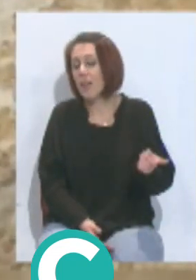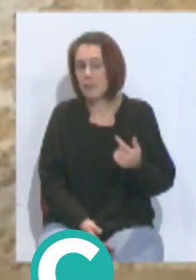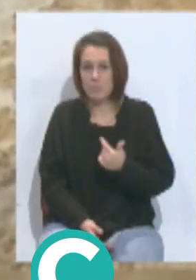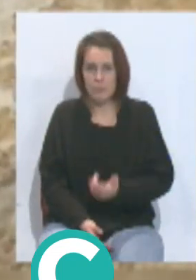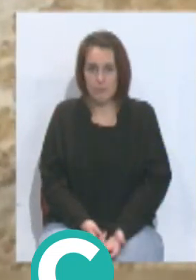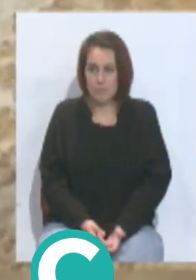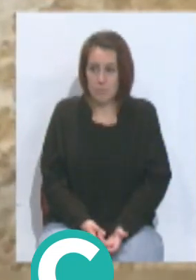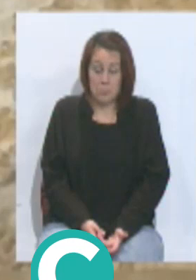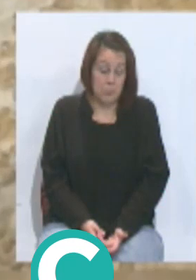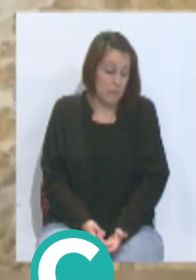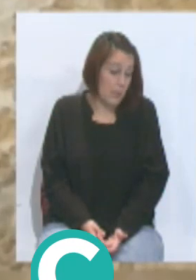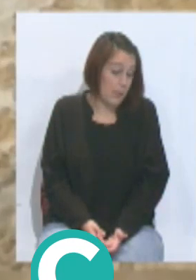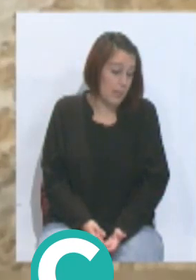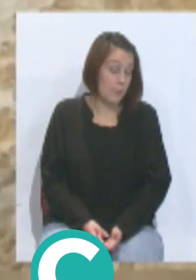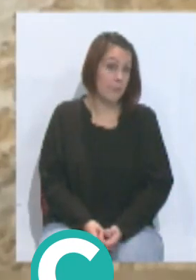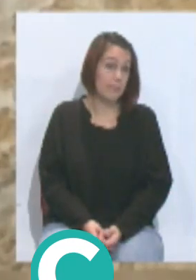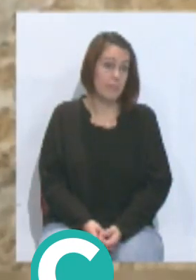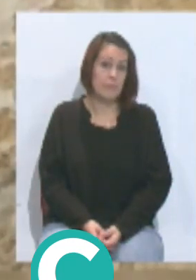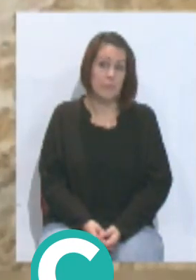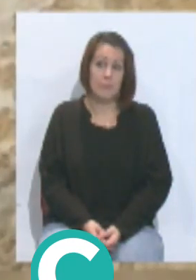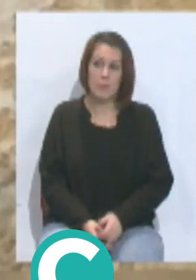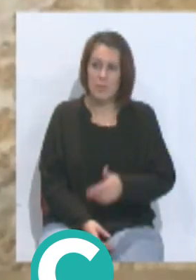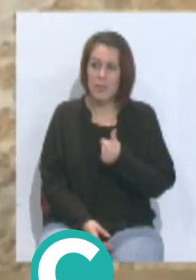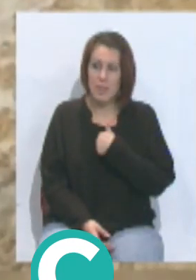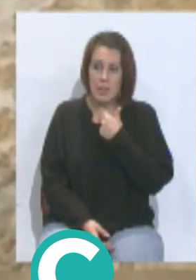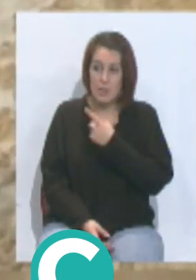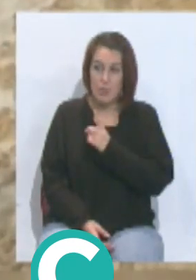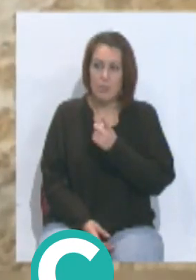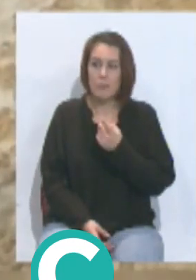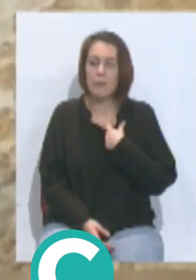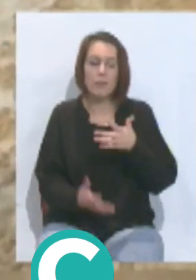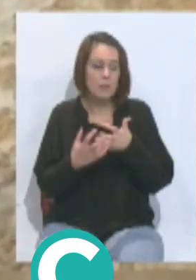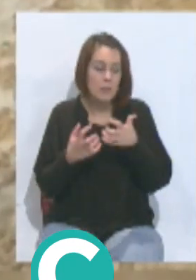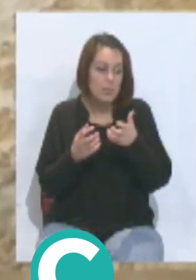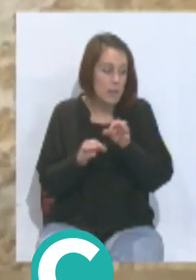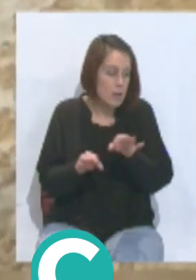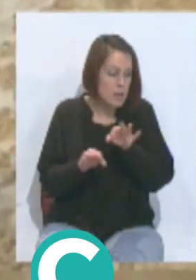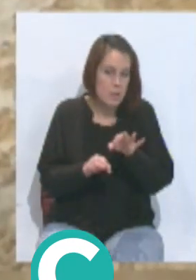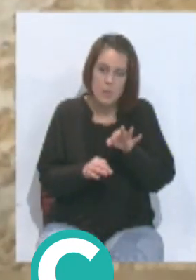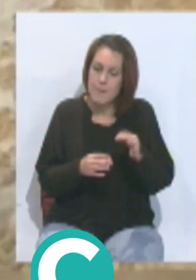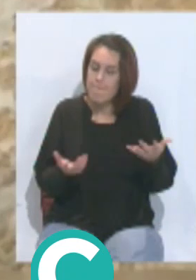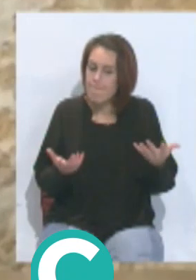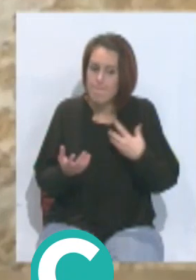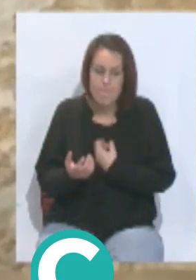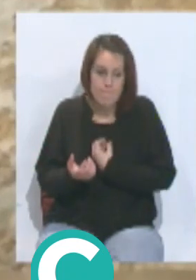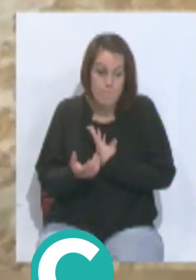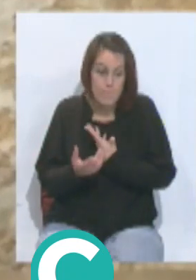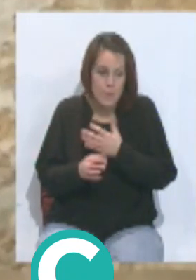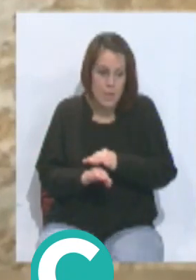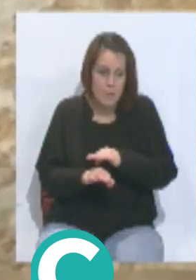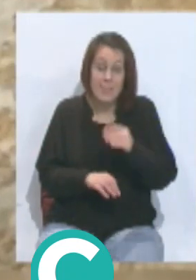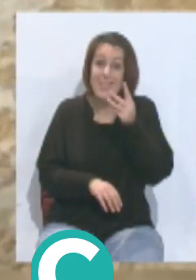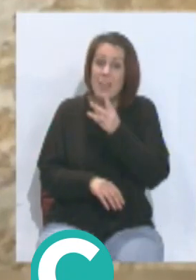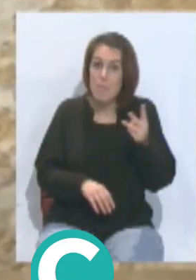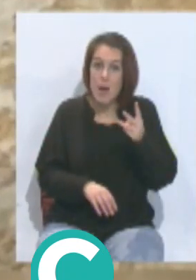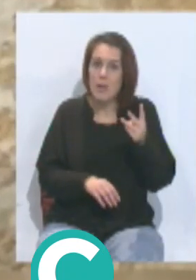Claro, bueno, pues no. ¿Cómo hace que no, chiquillo? No nos salía ningún estribillo, no salía. Y al faltando tres semanas,